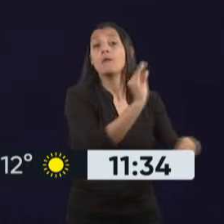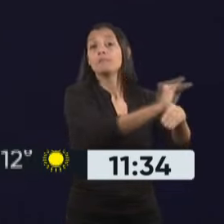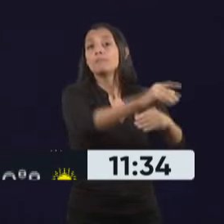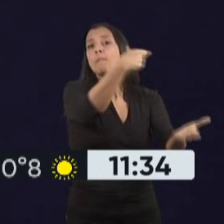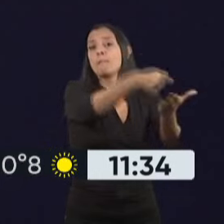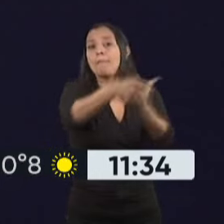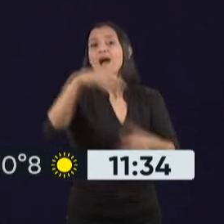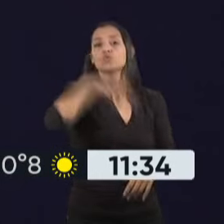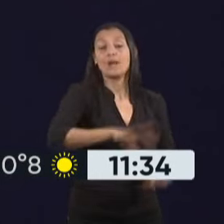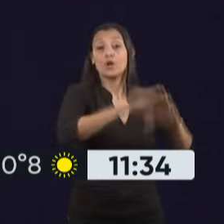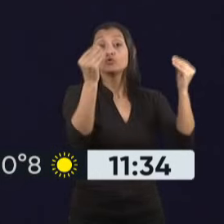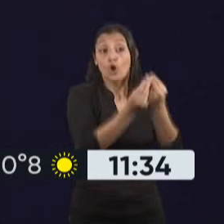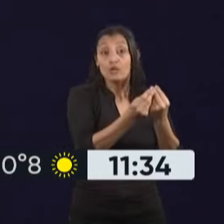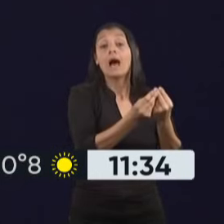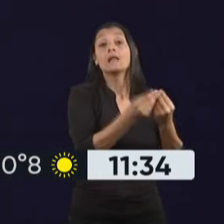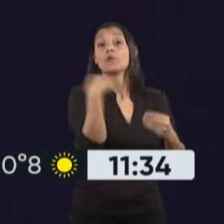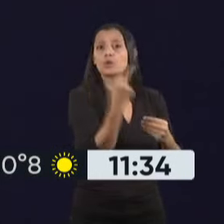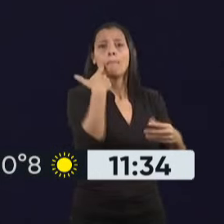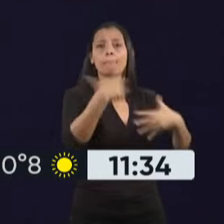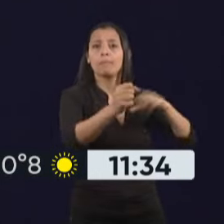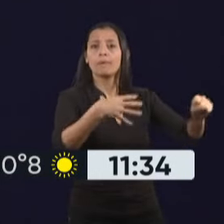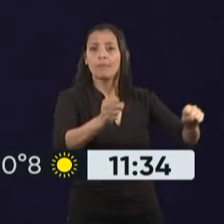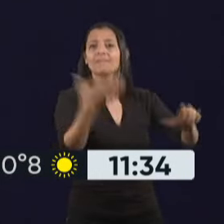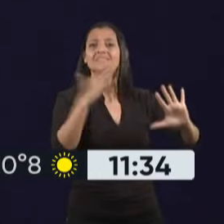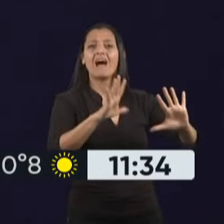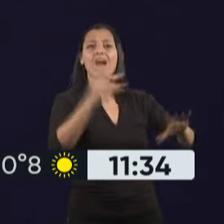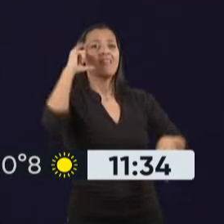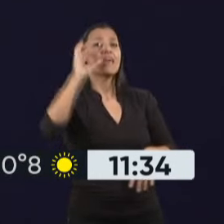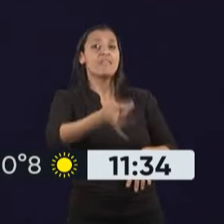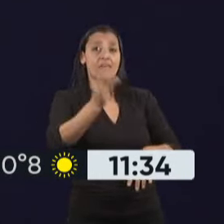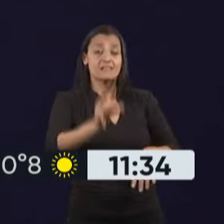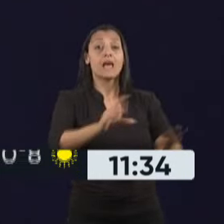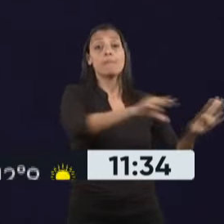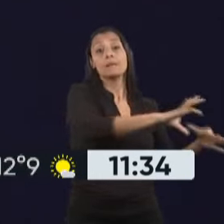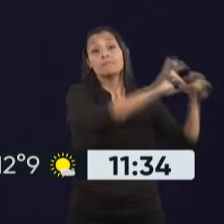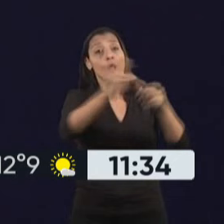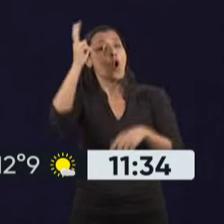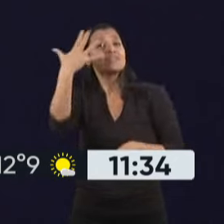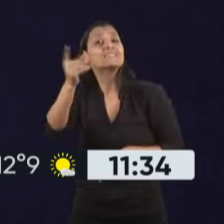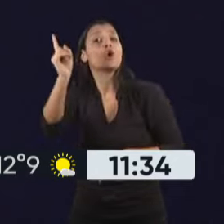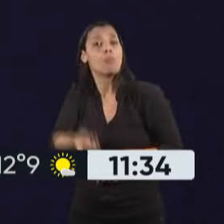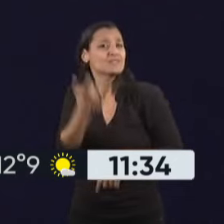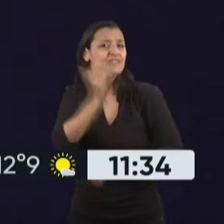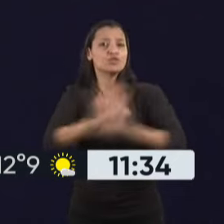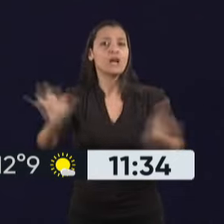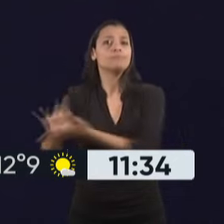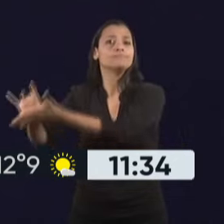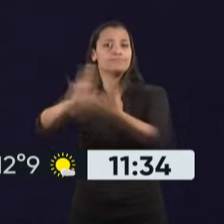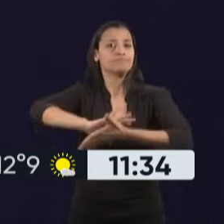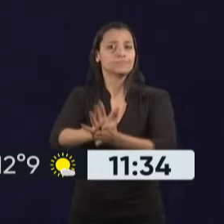esos 1.100 empleados que encontramos el 10 de diciembre, el 85% ya fue